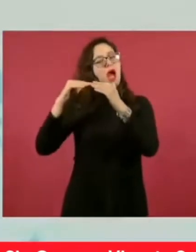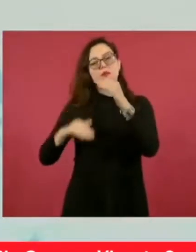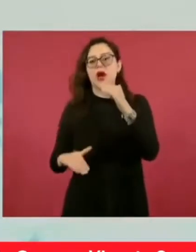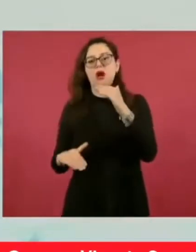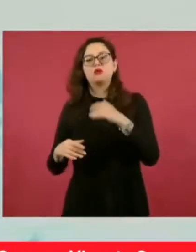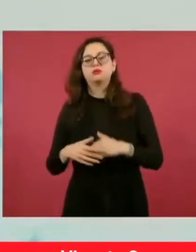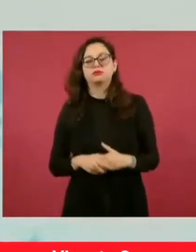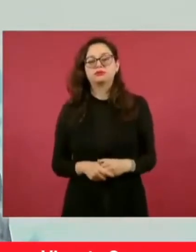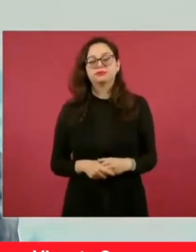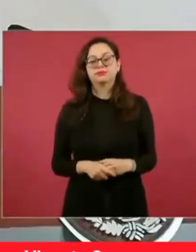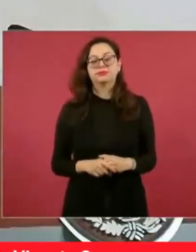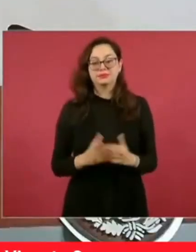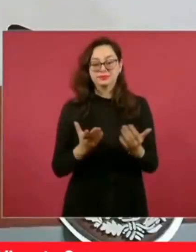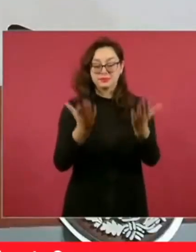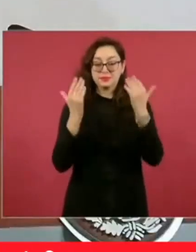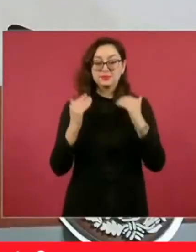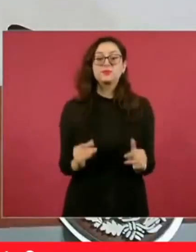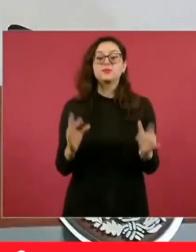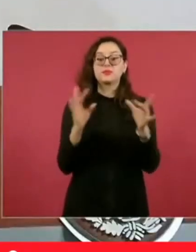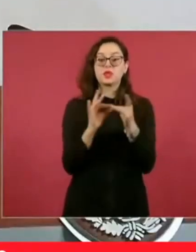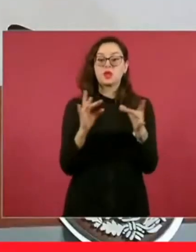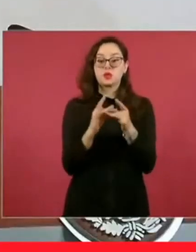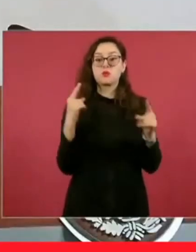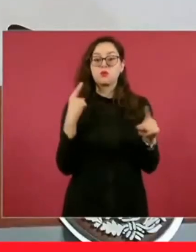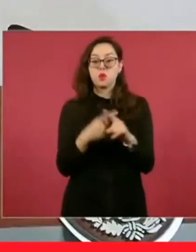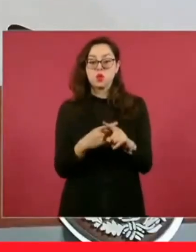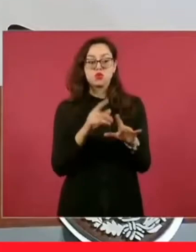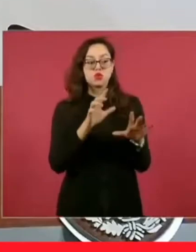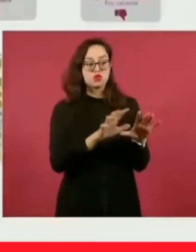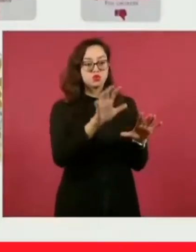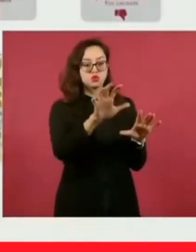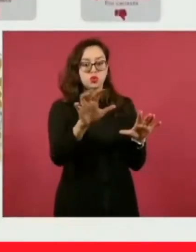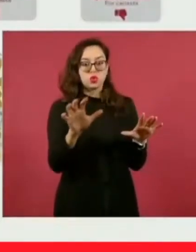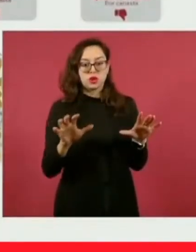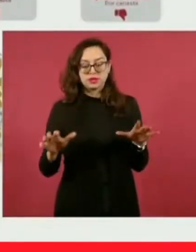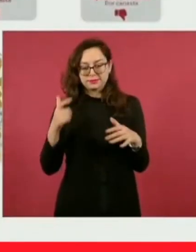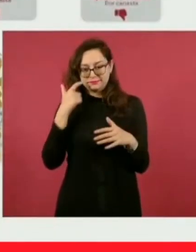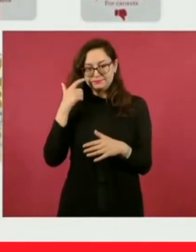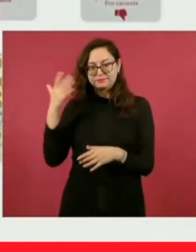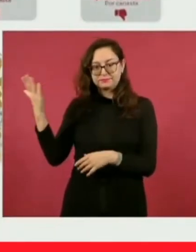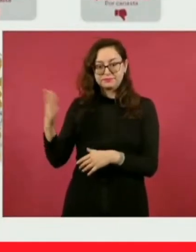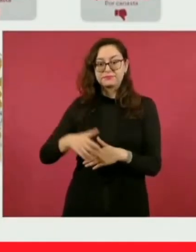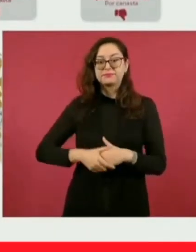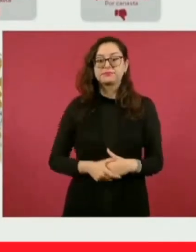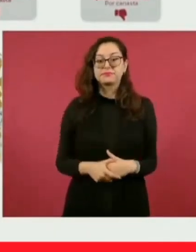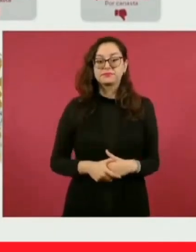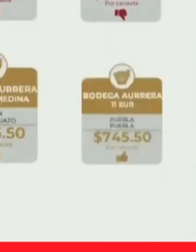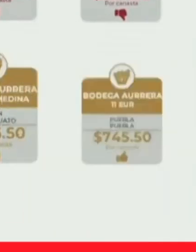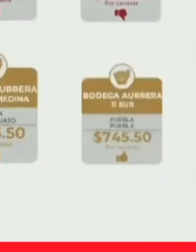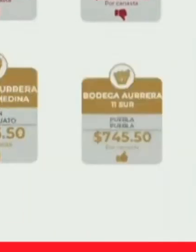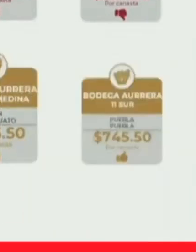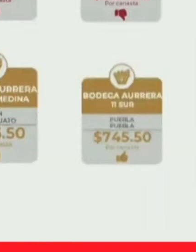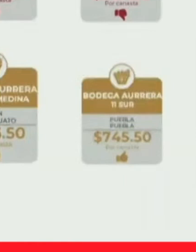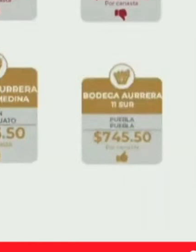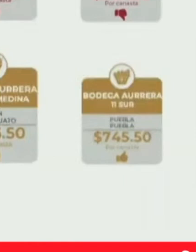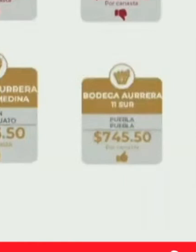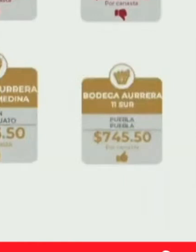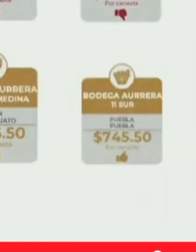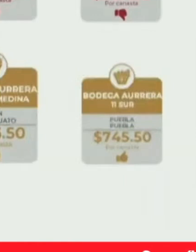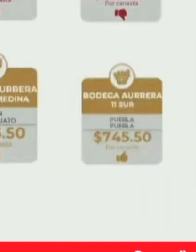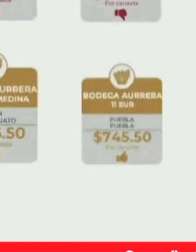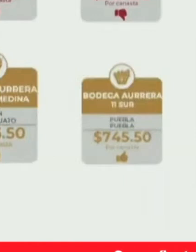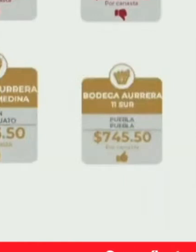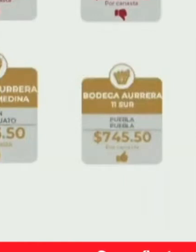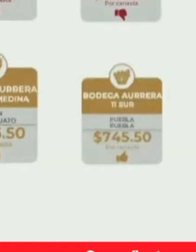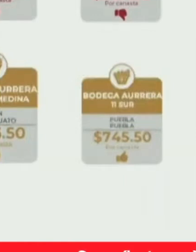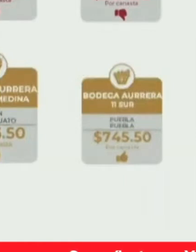vamos a desglosar y lo vemos con más claridad. En la semana del 26 al 30 de agosto, en la zona centro, Chedraui Selecto, sucursal Toreo,